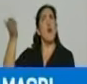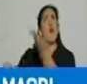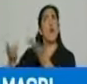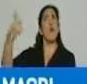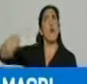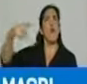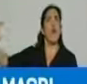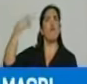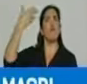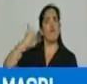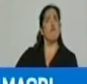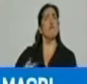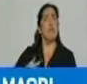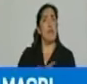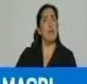o no reducir la pobreza.